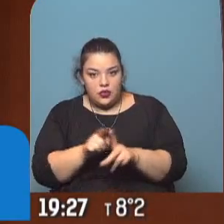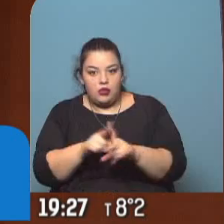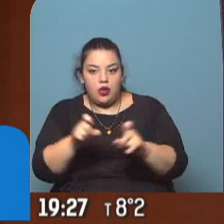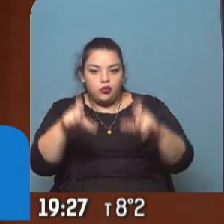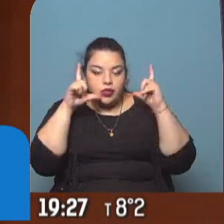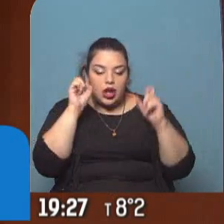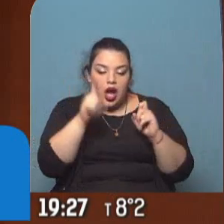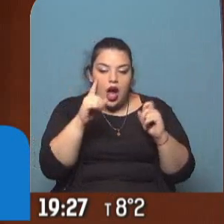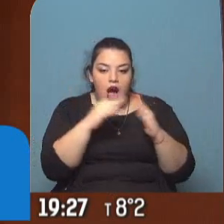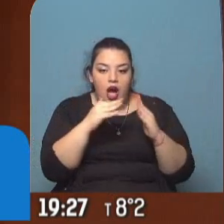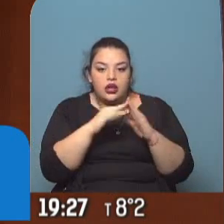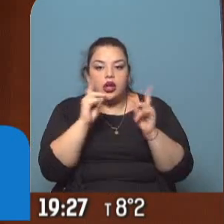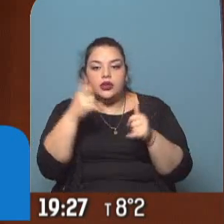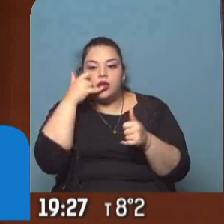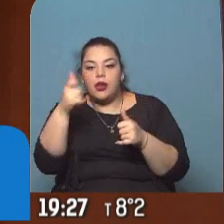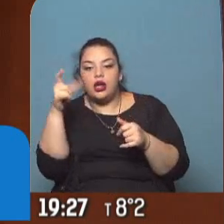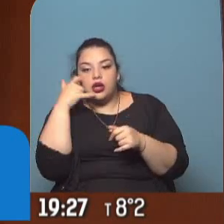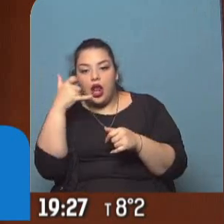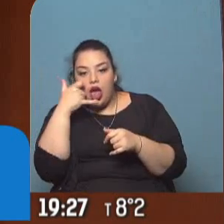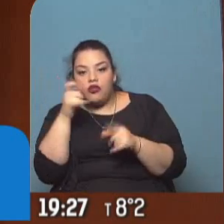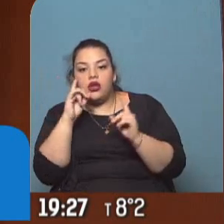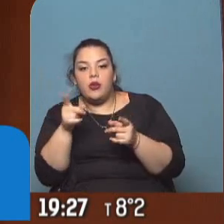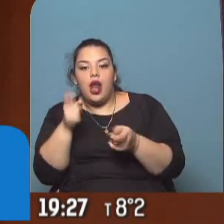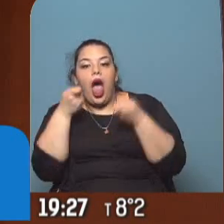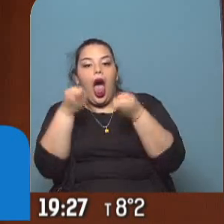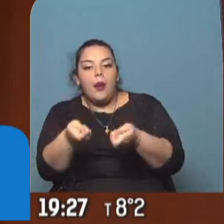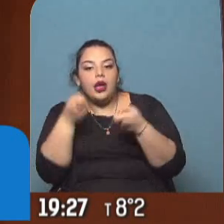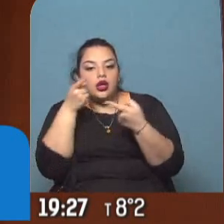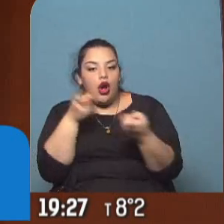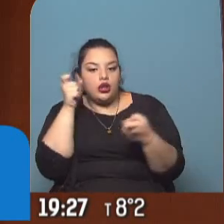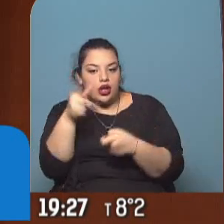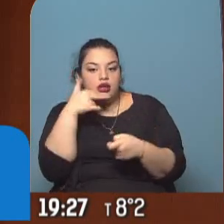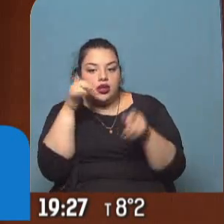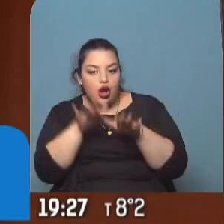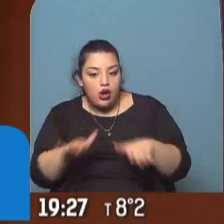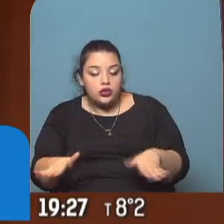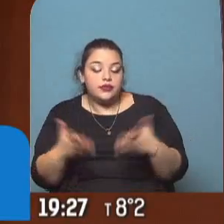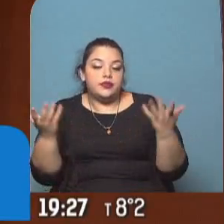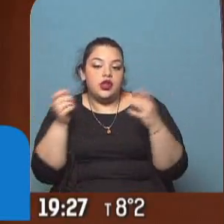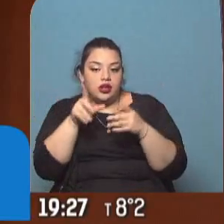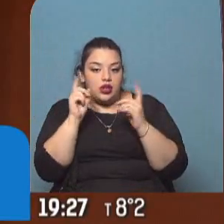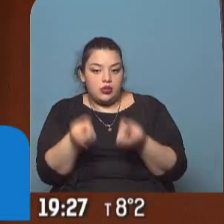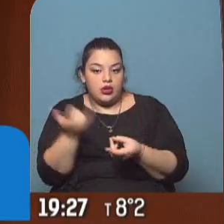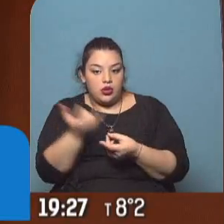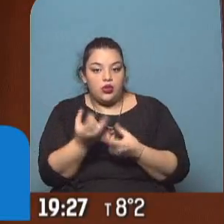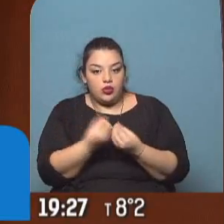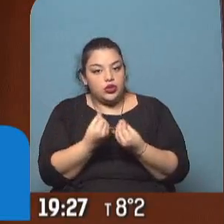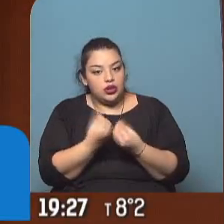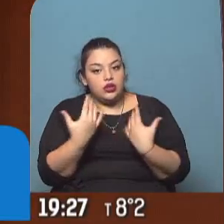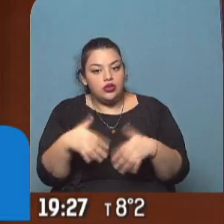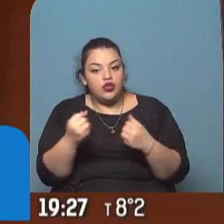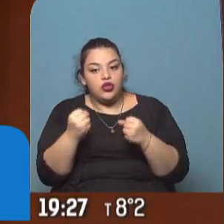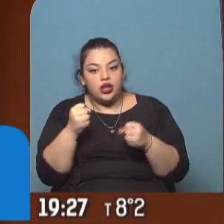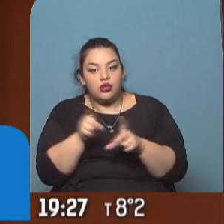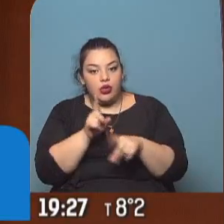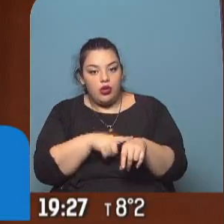casa, llamados por teléfono, amenazas en relación a sus hijos e hijas. Entonces, eso también tuvo un papel a la hora de